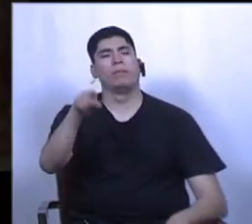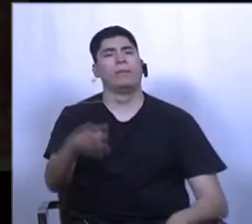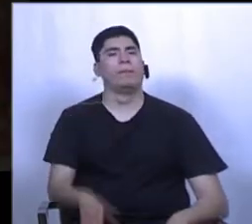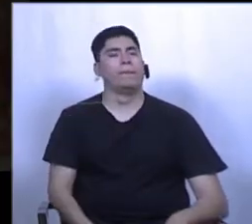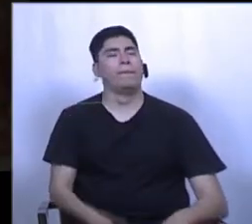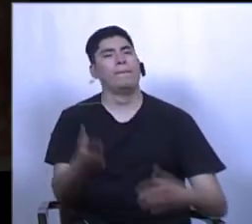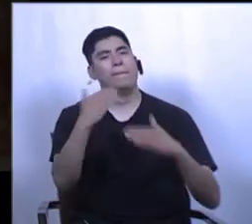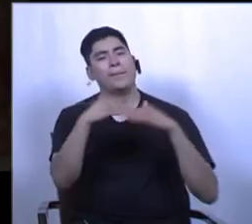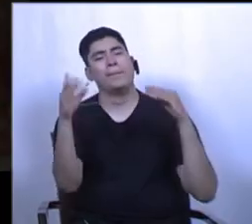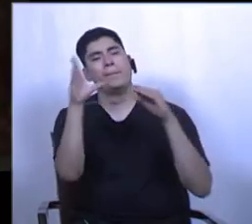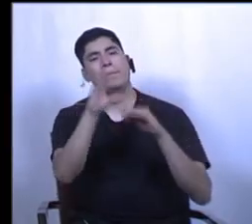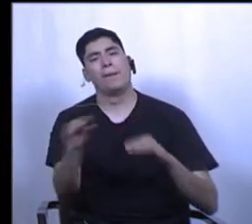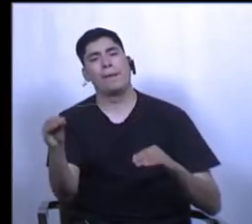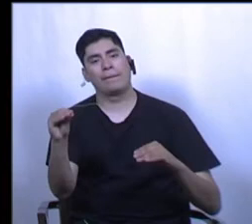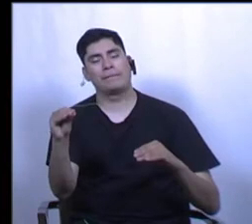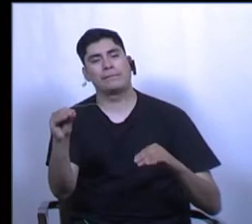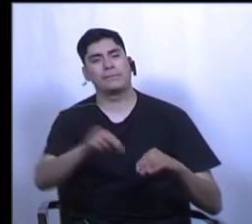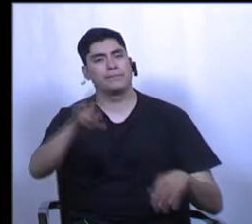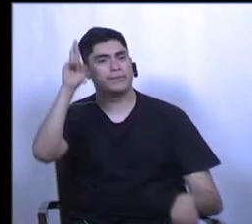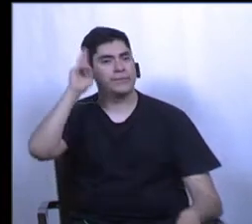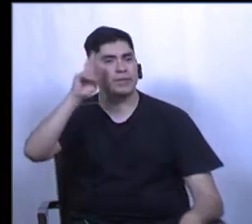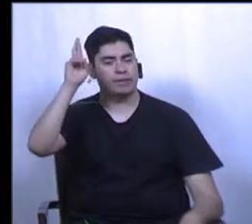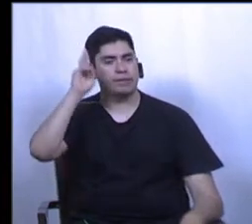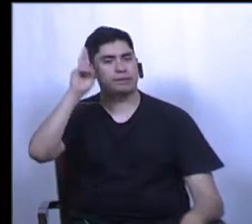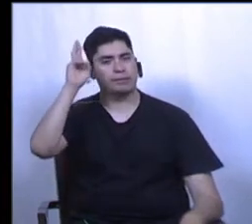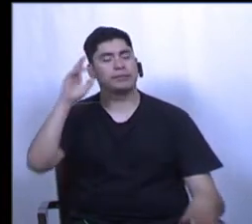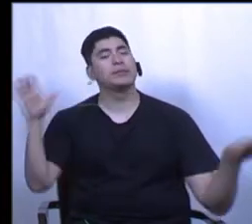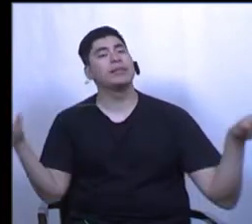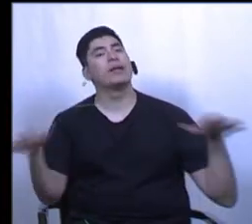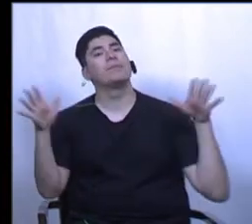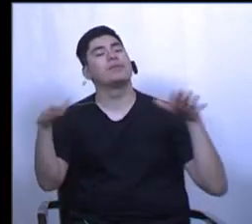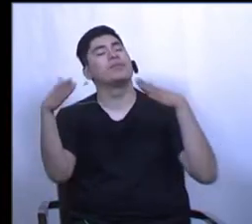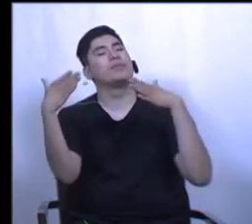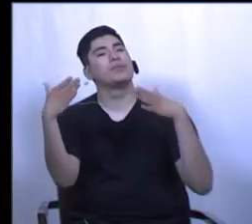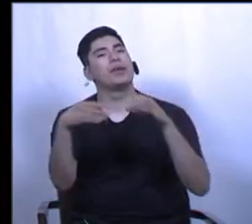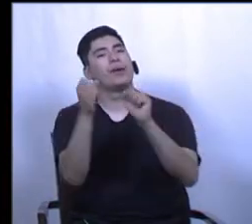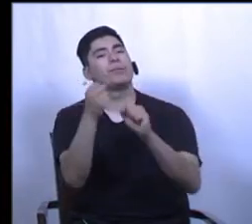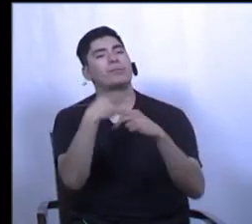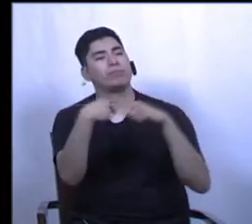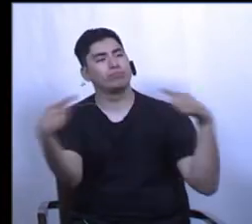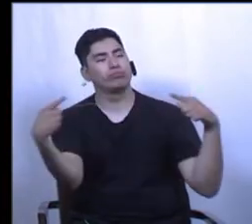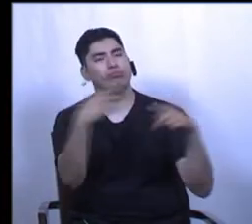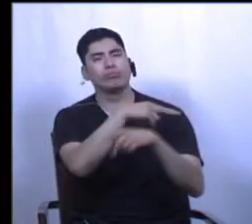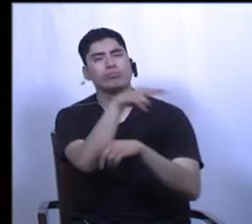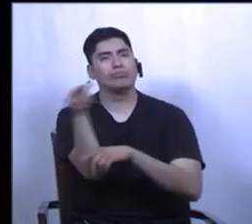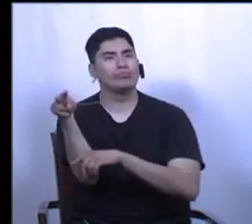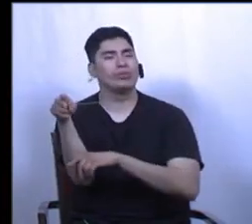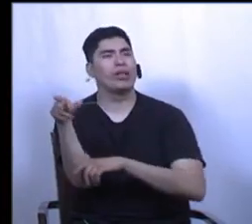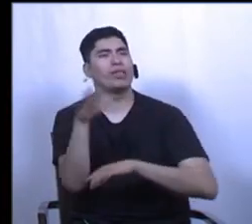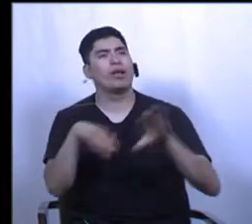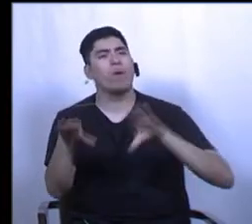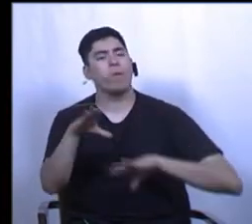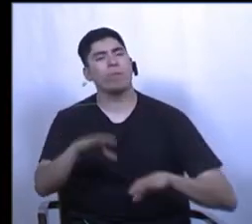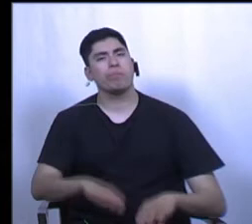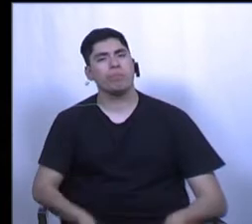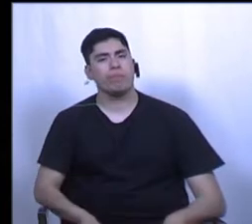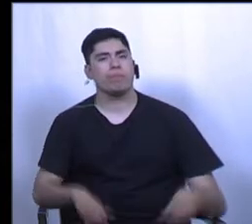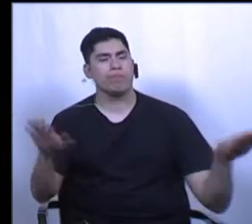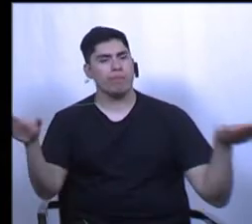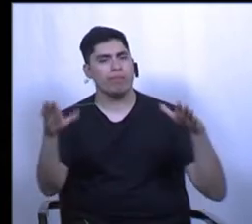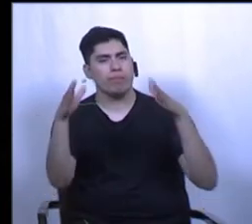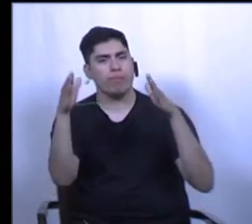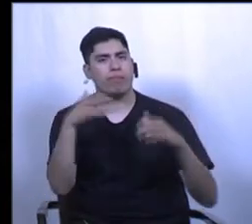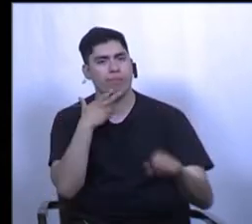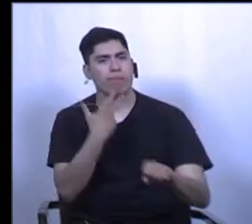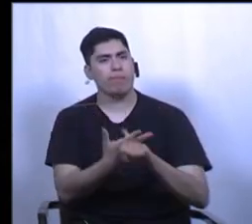a perder los recuerdos y la motivación. Se puede medir el comportamiento de la motivación.